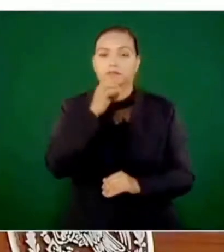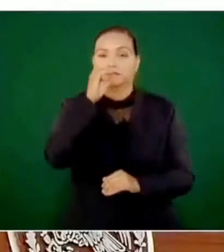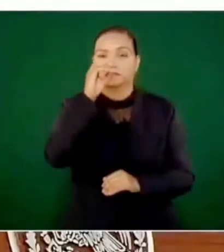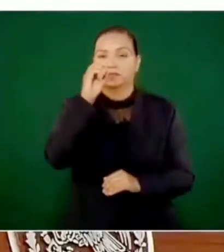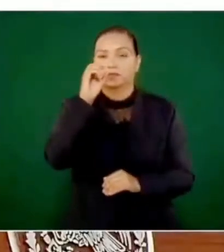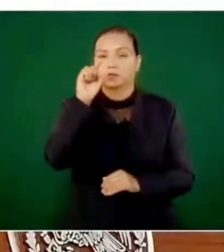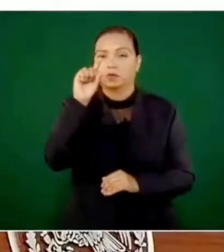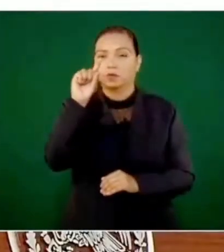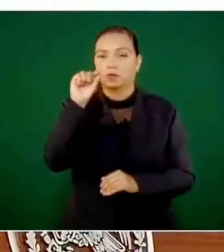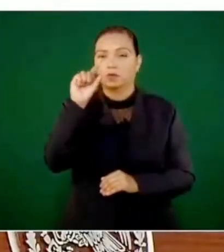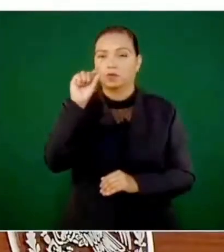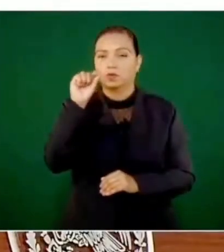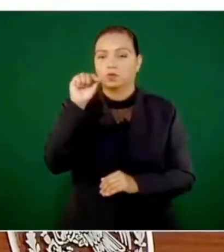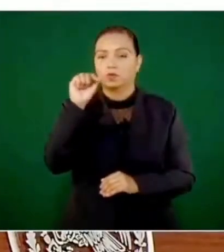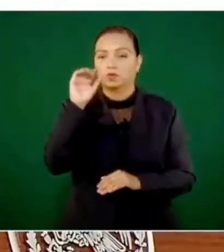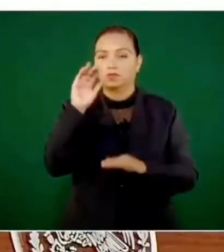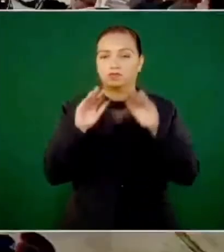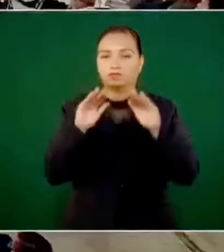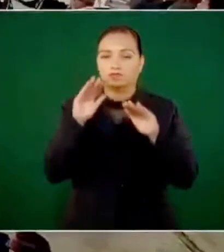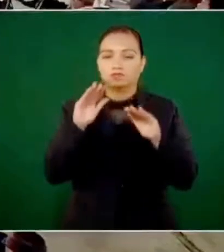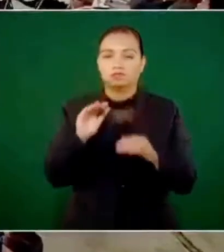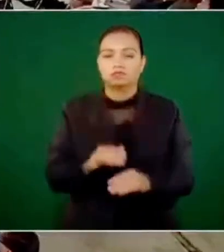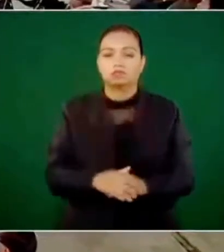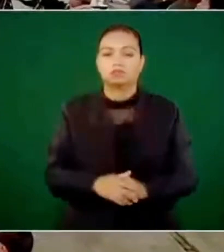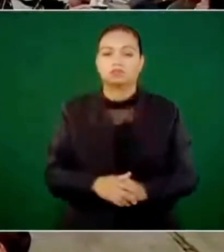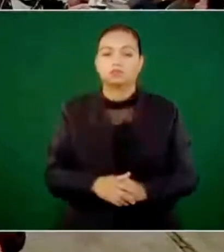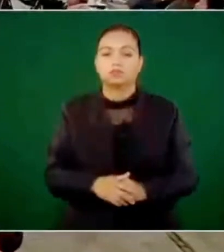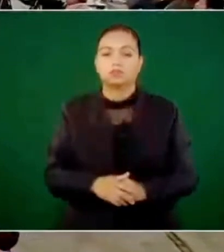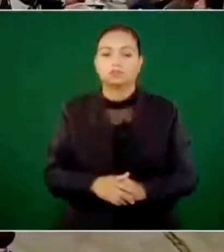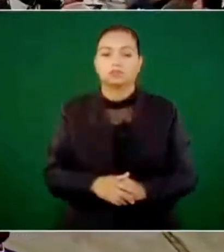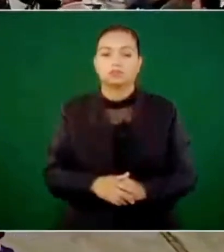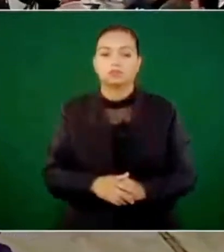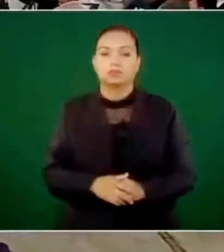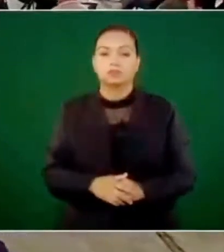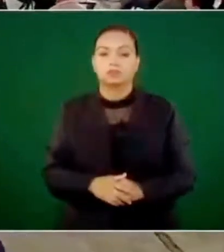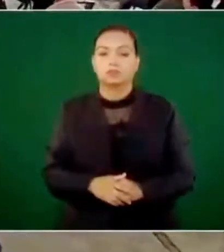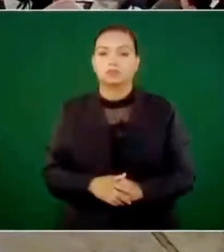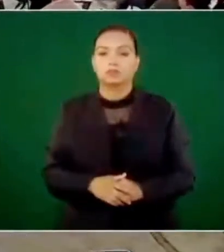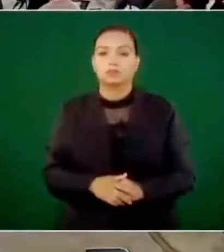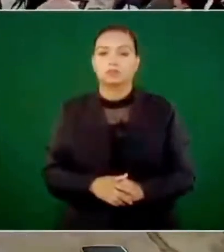040 y qué, la clave que usaban.